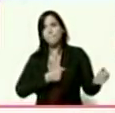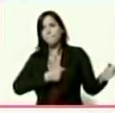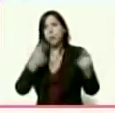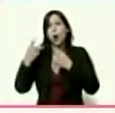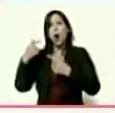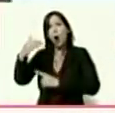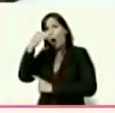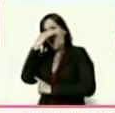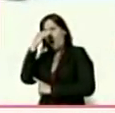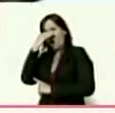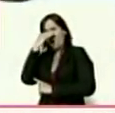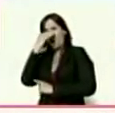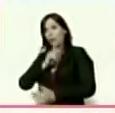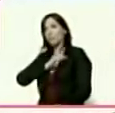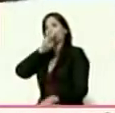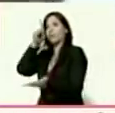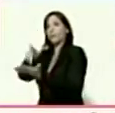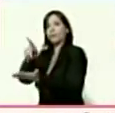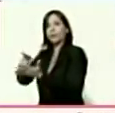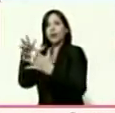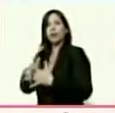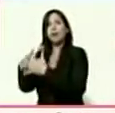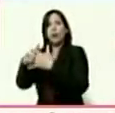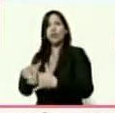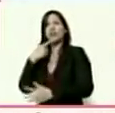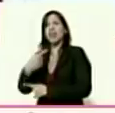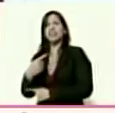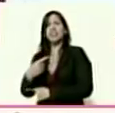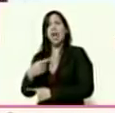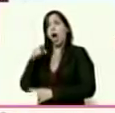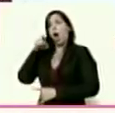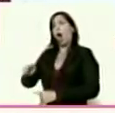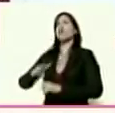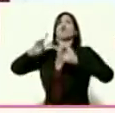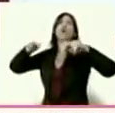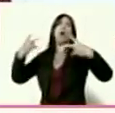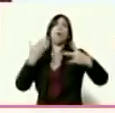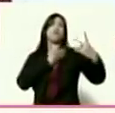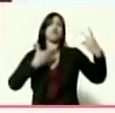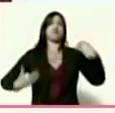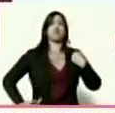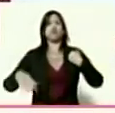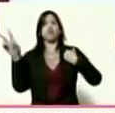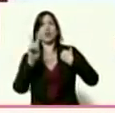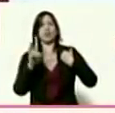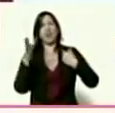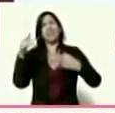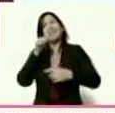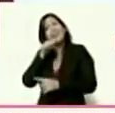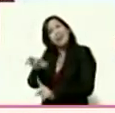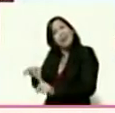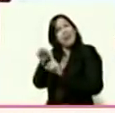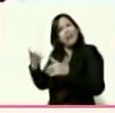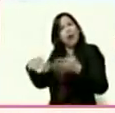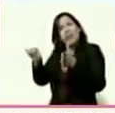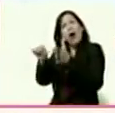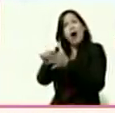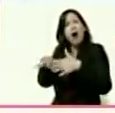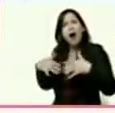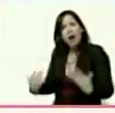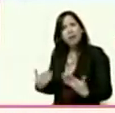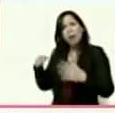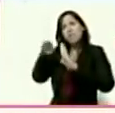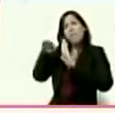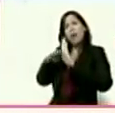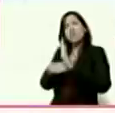Unidos, a decirle: este es el presidente de Venezuela. ¿Y quién lo eligió? Una pregunta sencilla: ¿dónde fue electo? ¿Bajo qué